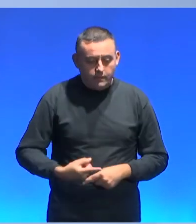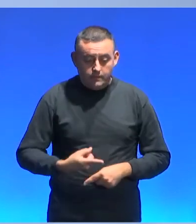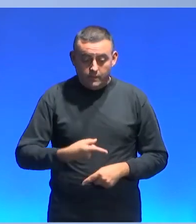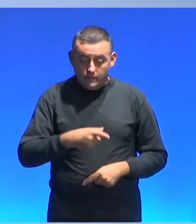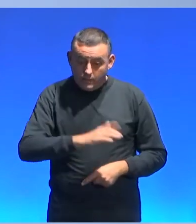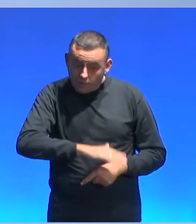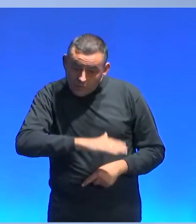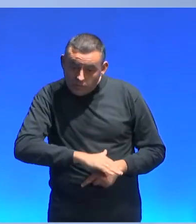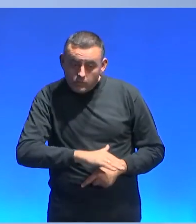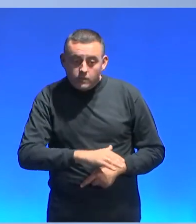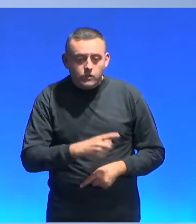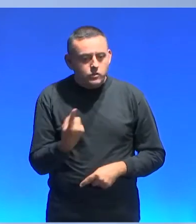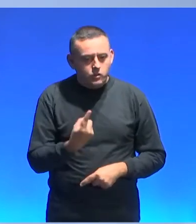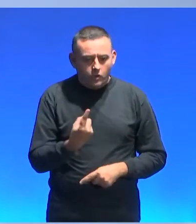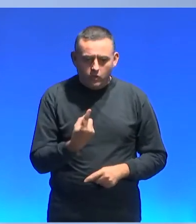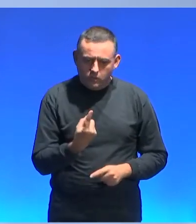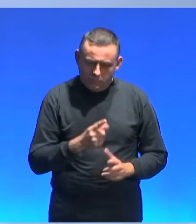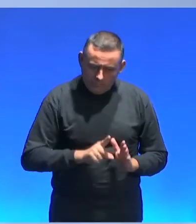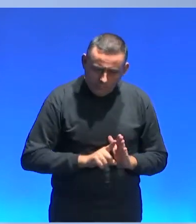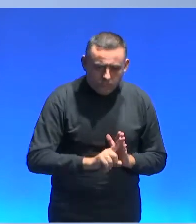viviendo la experiencia de riesgo.